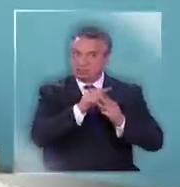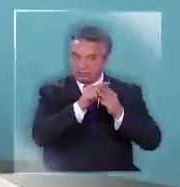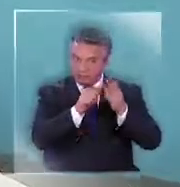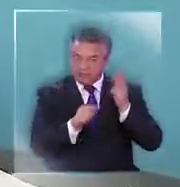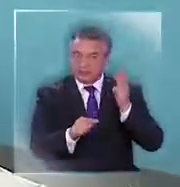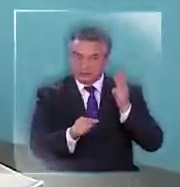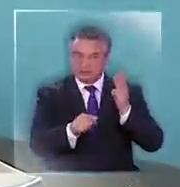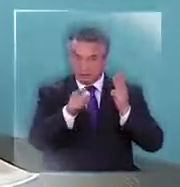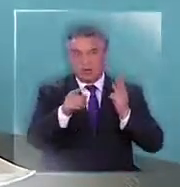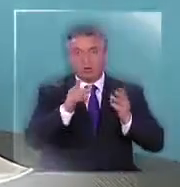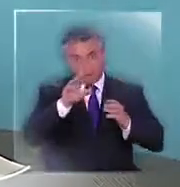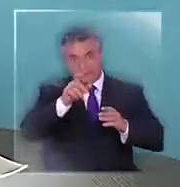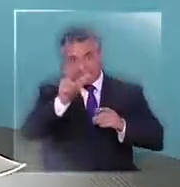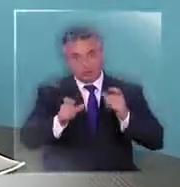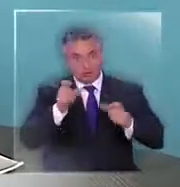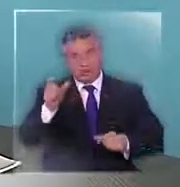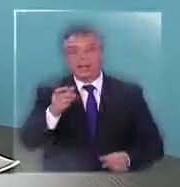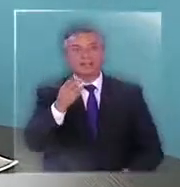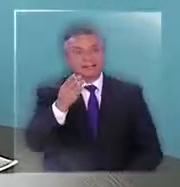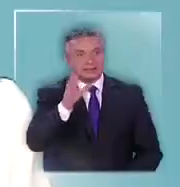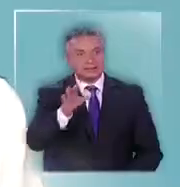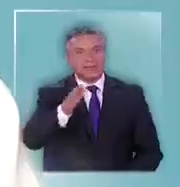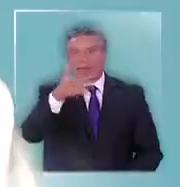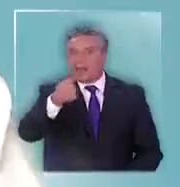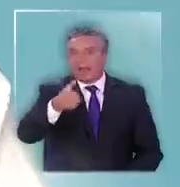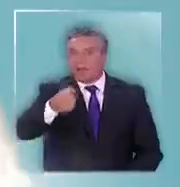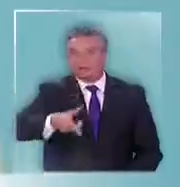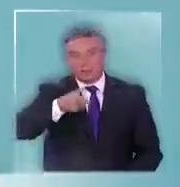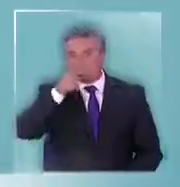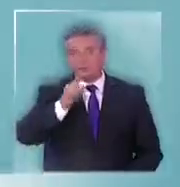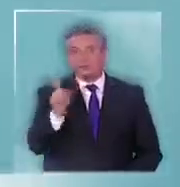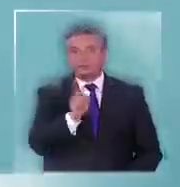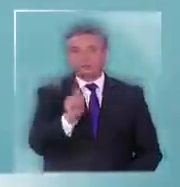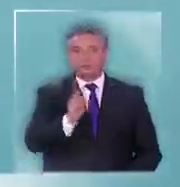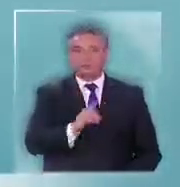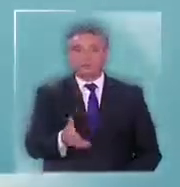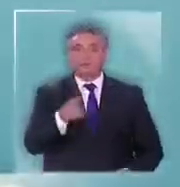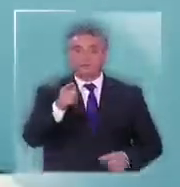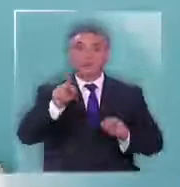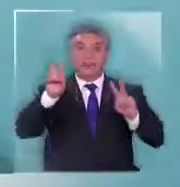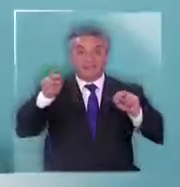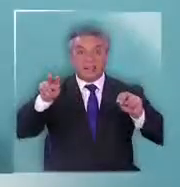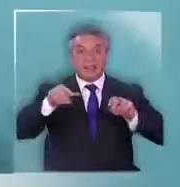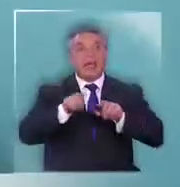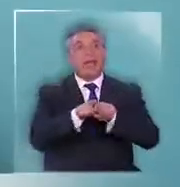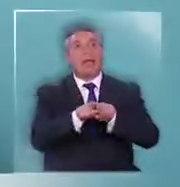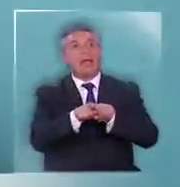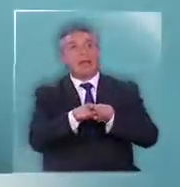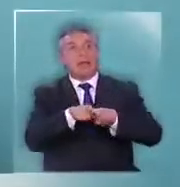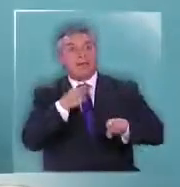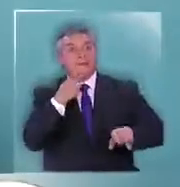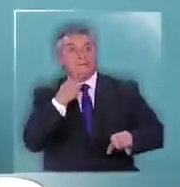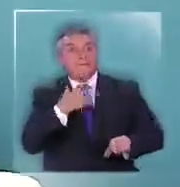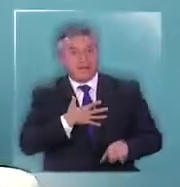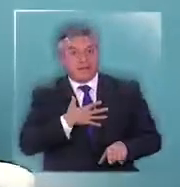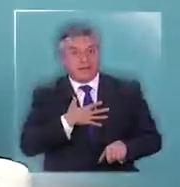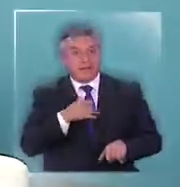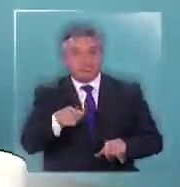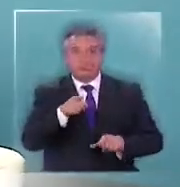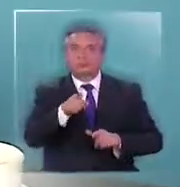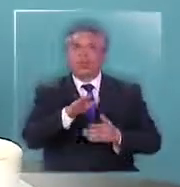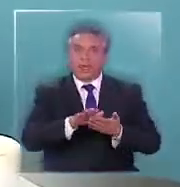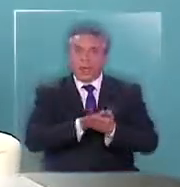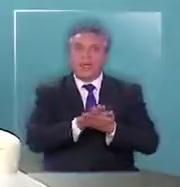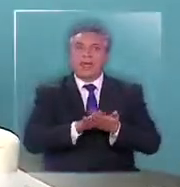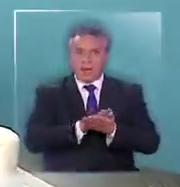gente ya de 50 años no consuma lácteos. A ver, si es por el tema de la longevidad y la calidad de vida, aquí tenemos algunos ejemplos